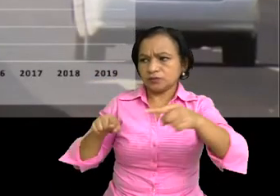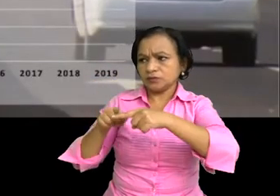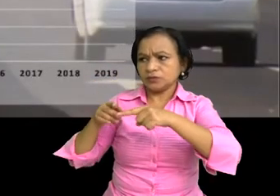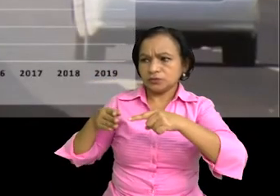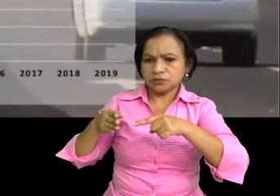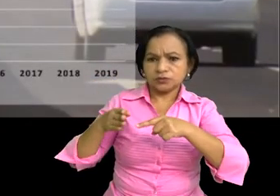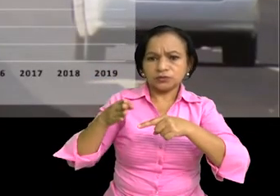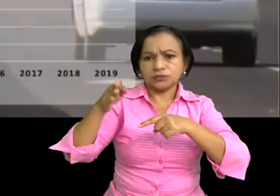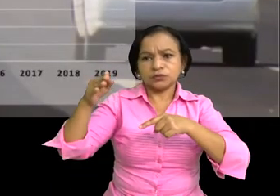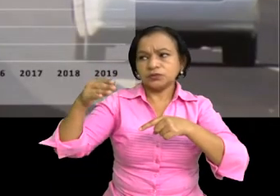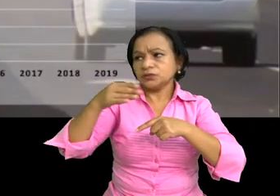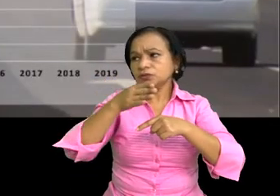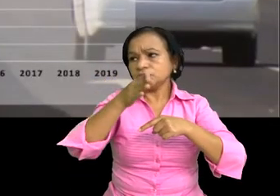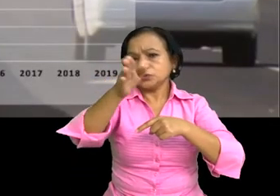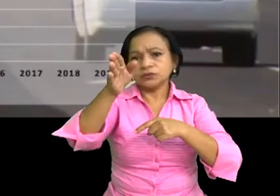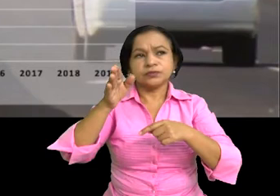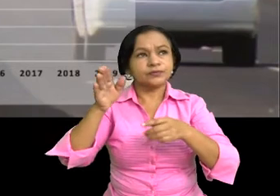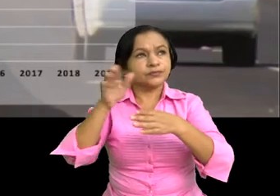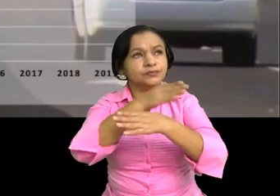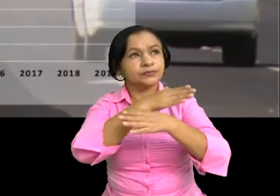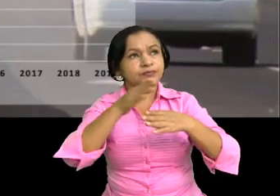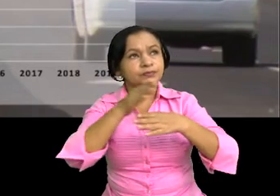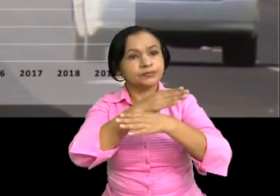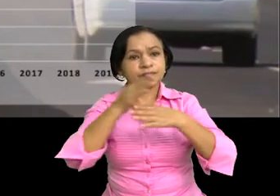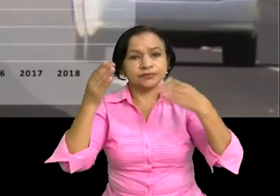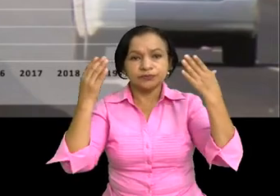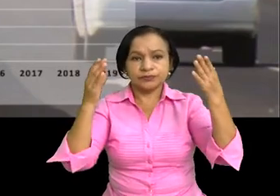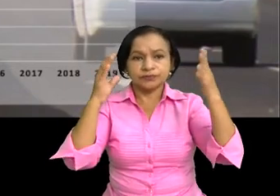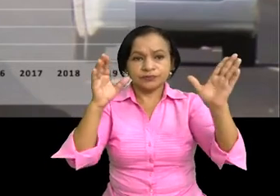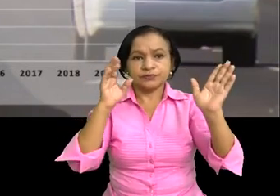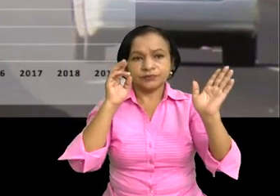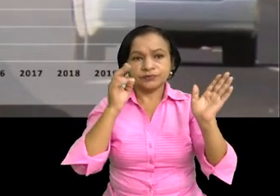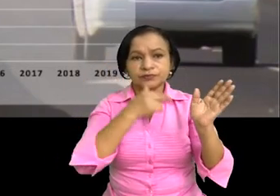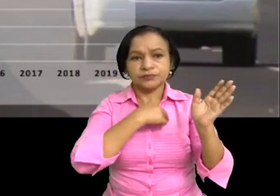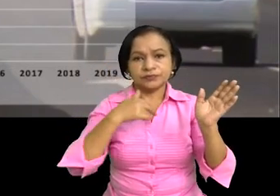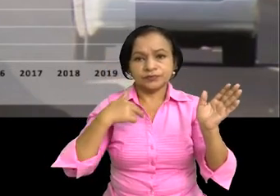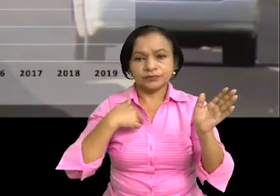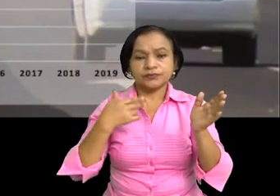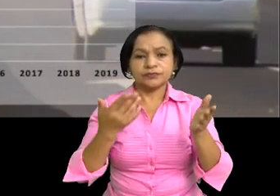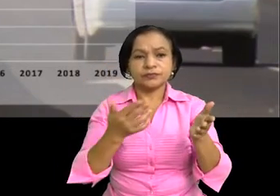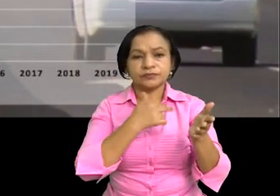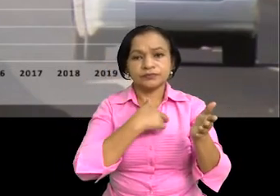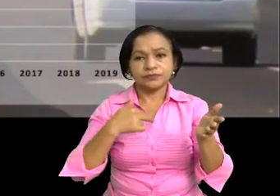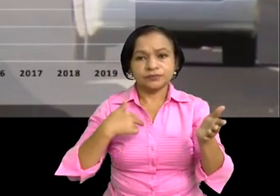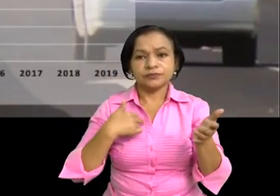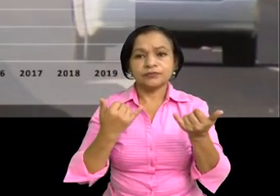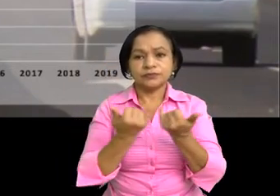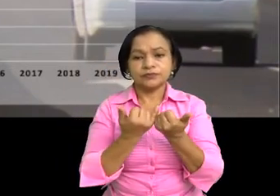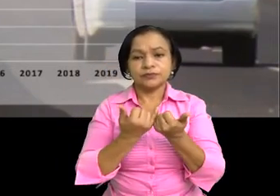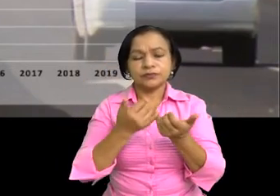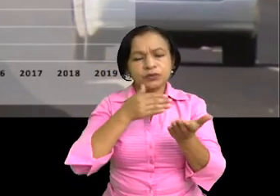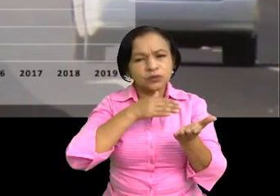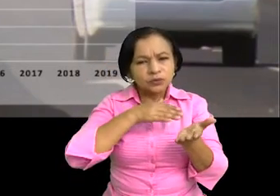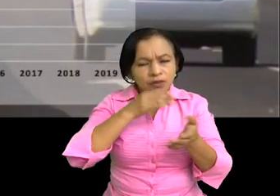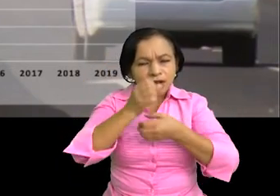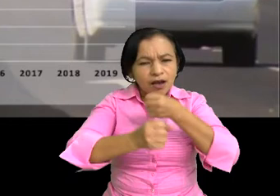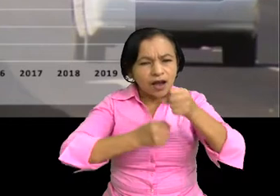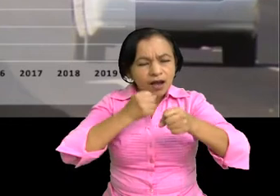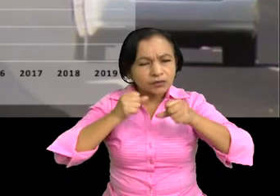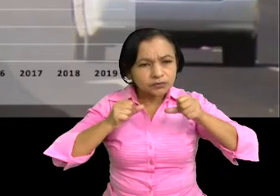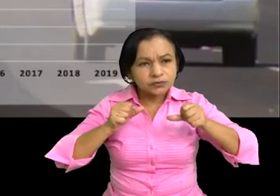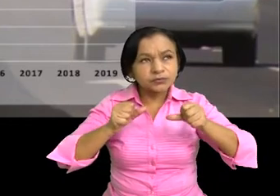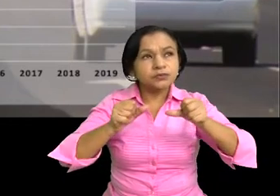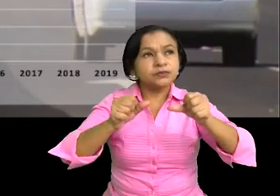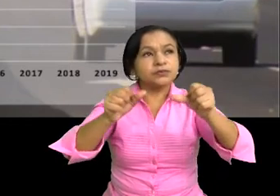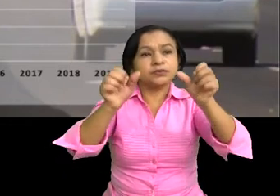sus andenes, etcétera. De tal manera que son carreteras que están destinadas a durar largos años. Y